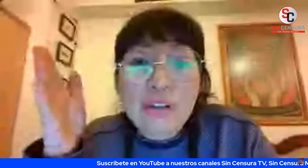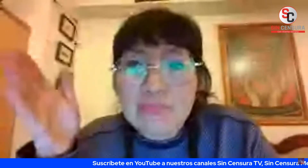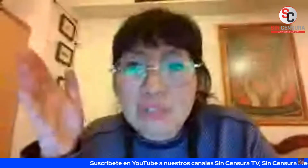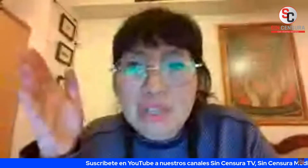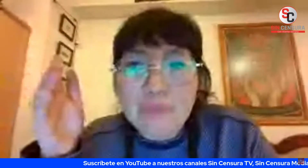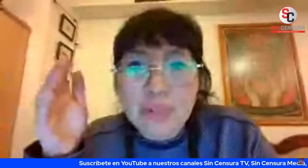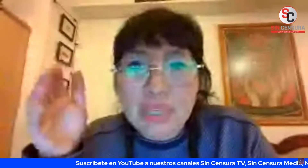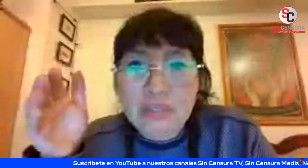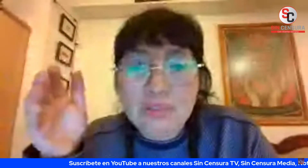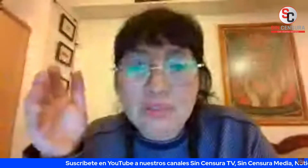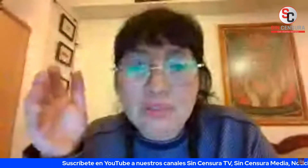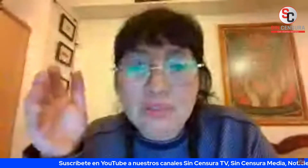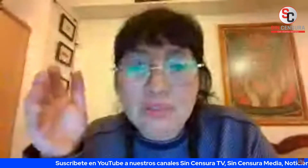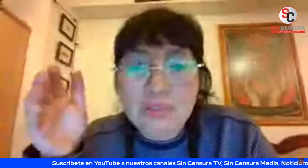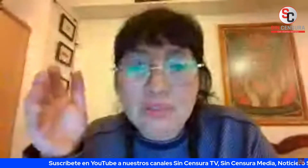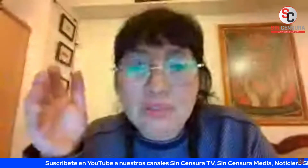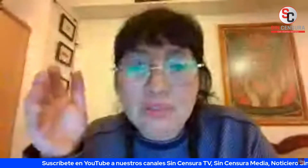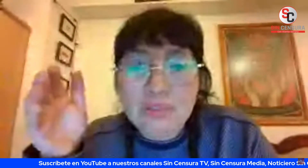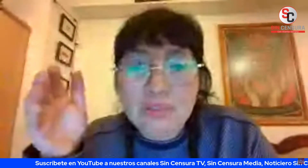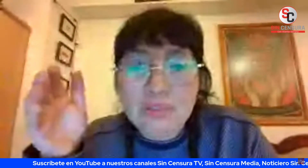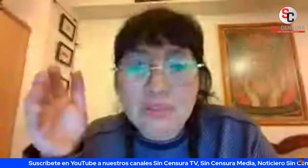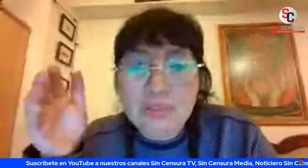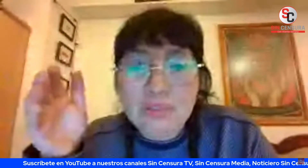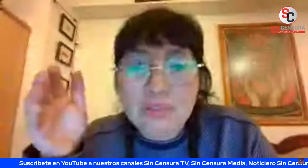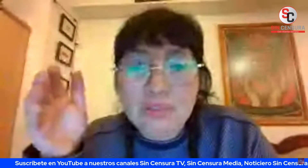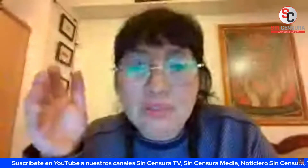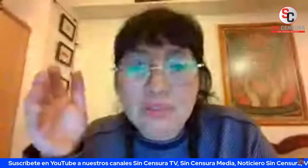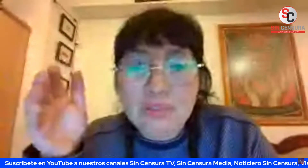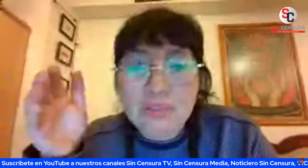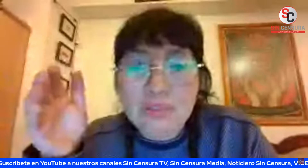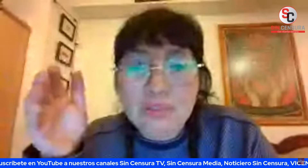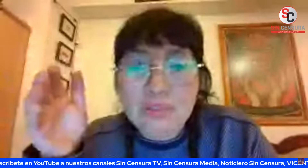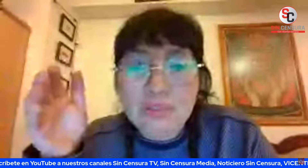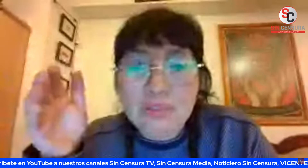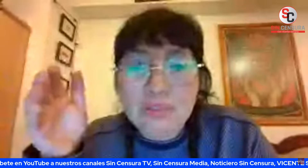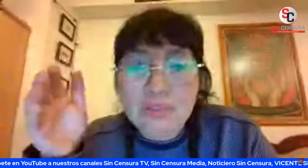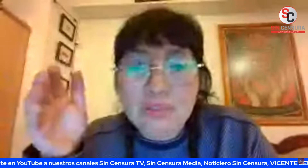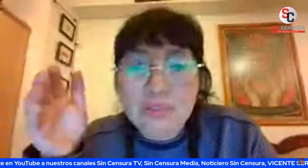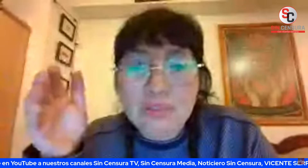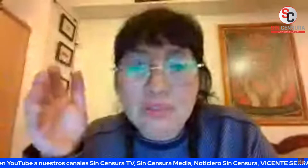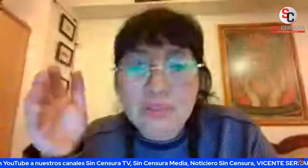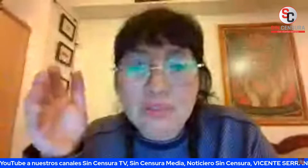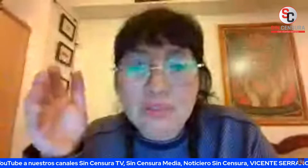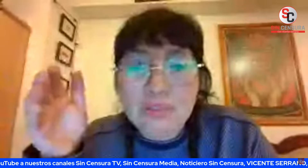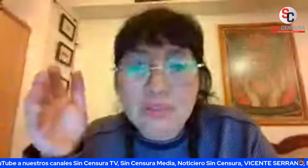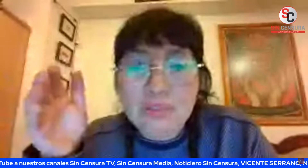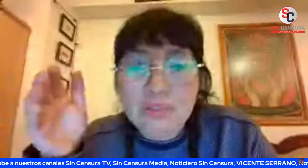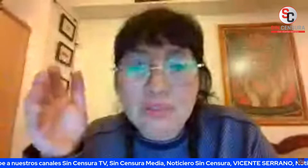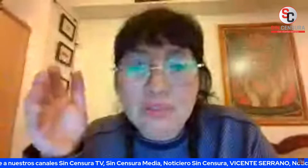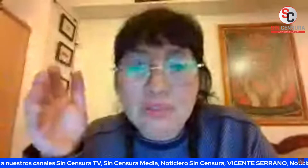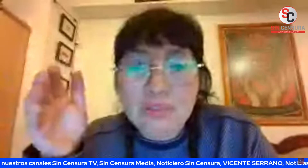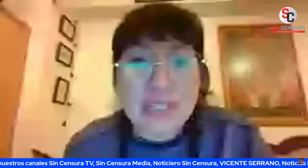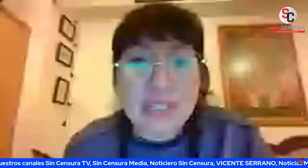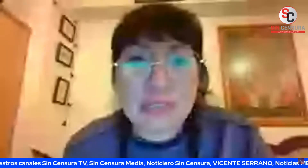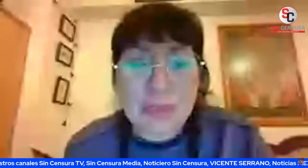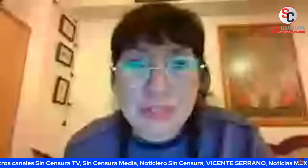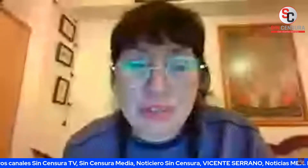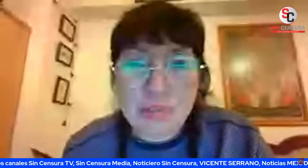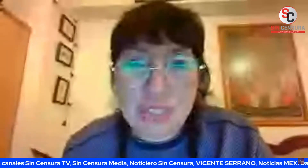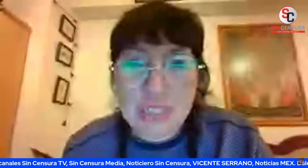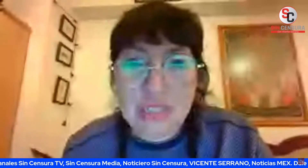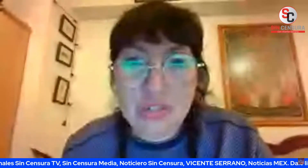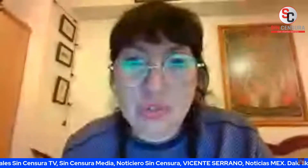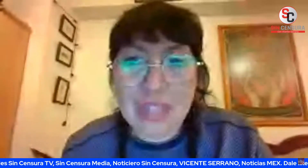es realmente quiénes son que buscan, pero también lo que necesitamos. Y es por eso que espacios como Sin Censura tienen éxito